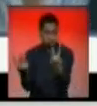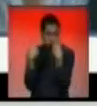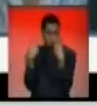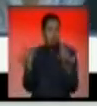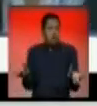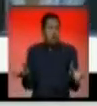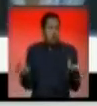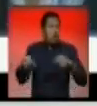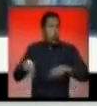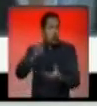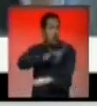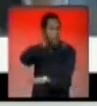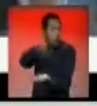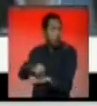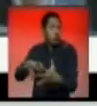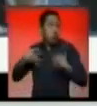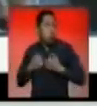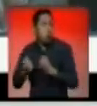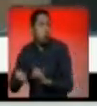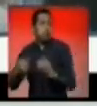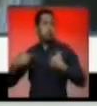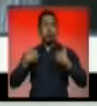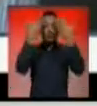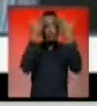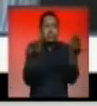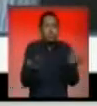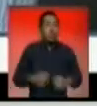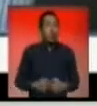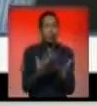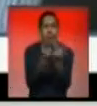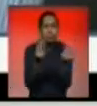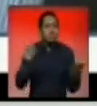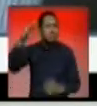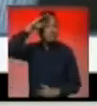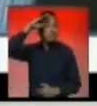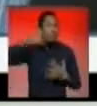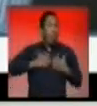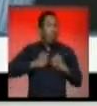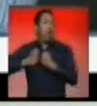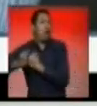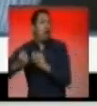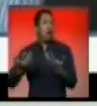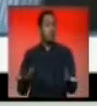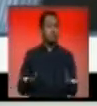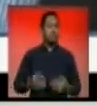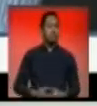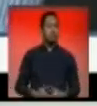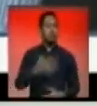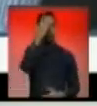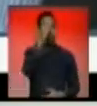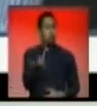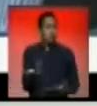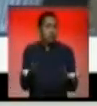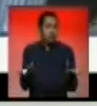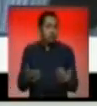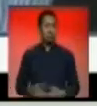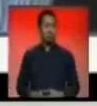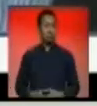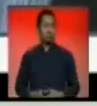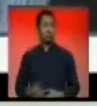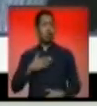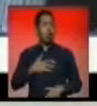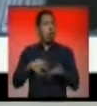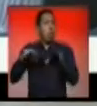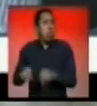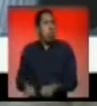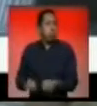que ha ocurrido aquí. Decenas de policías intentaron que yo me movilizara, sin motivo alguno. Yo he sido